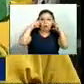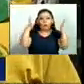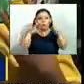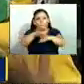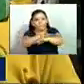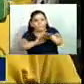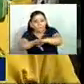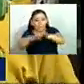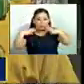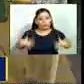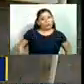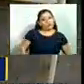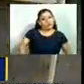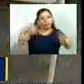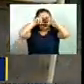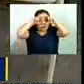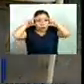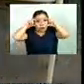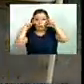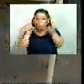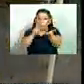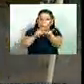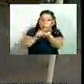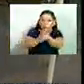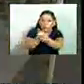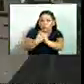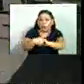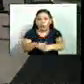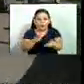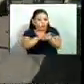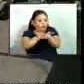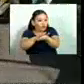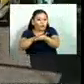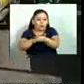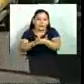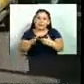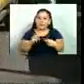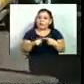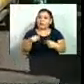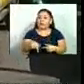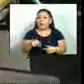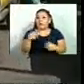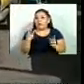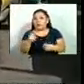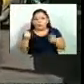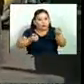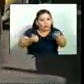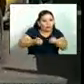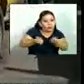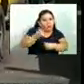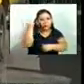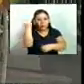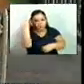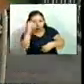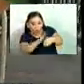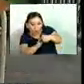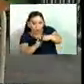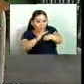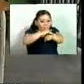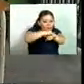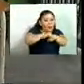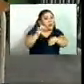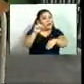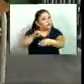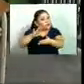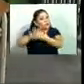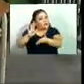gabachas, lentes, alcohol gel, alcohol desinfectante, sanitización de las ambulancias. Entonces todo esto lleva un